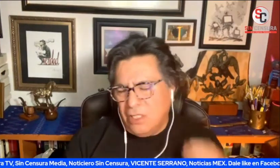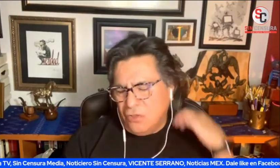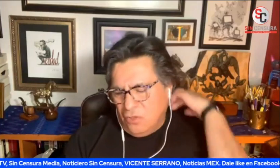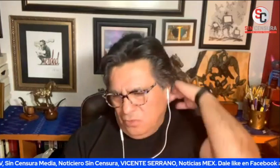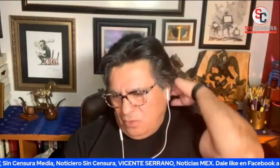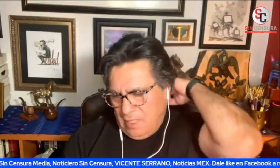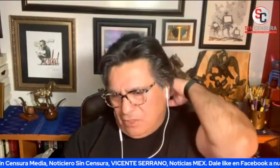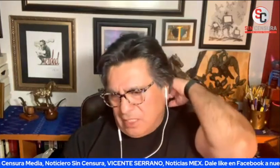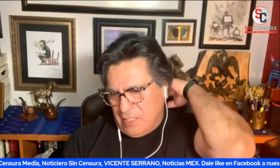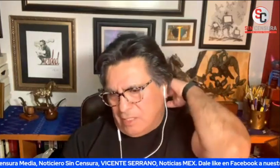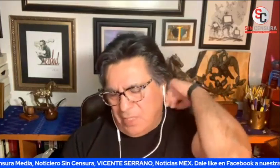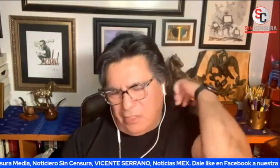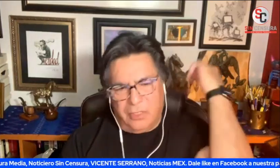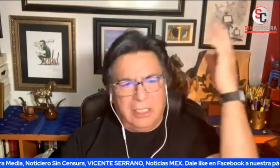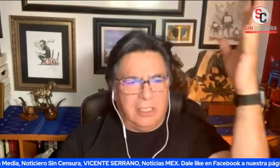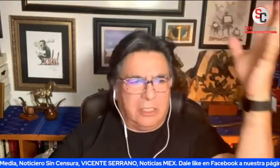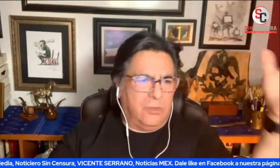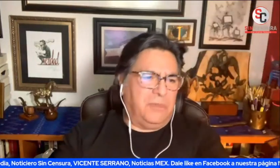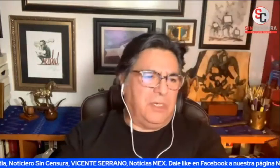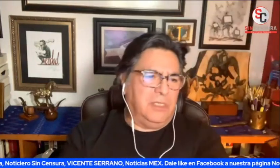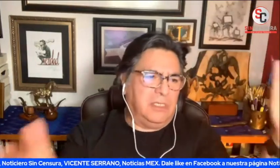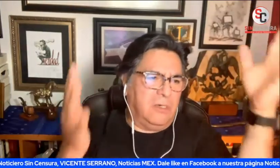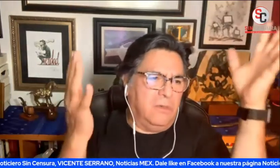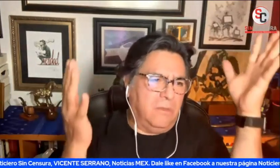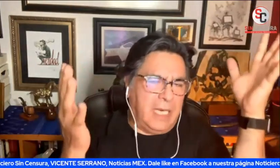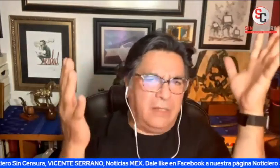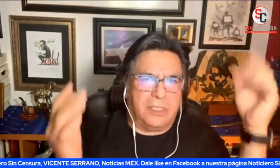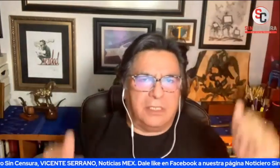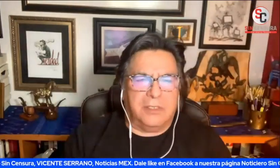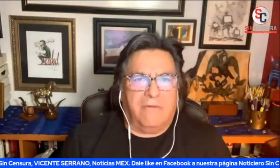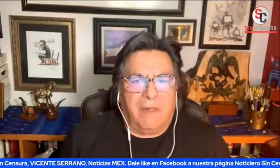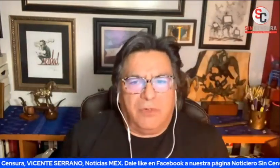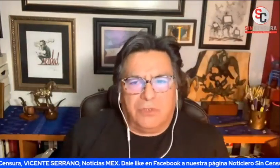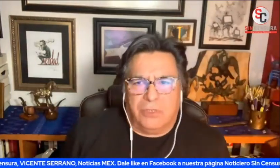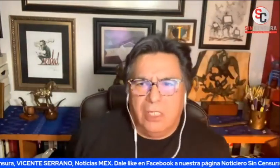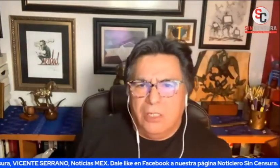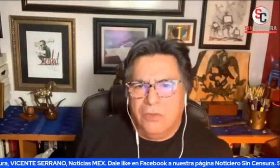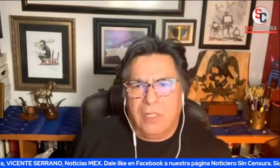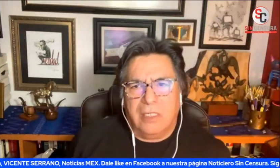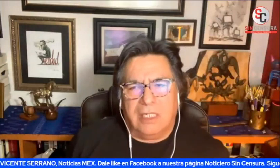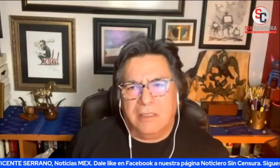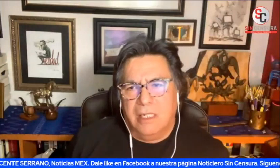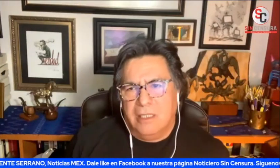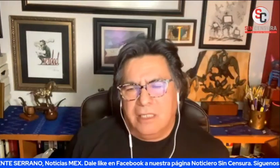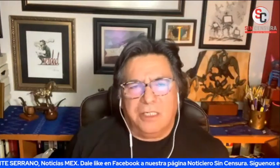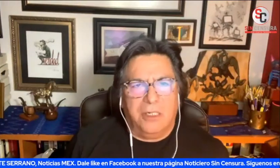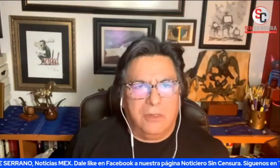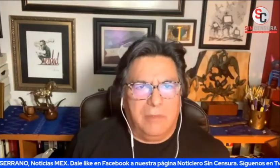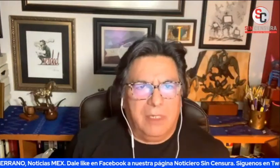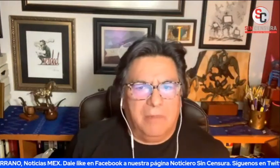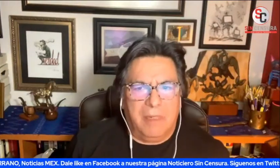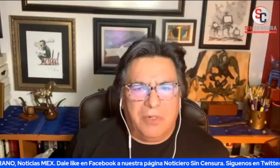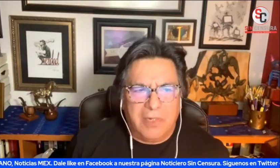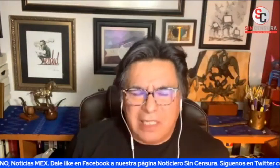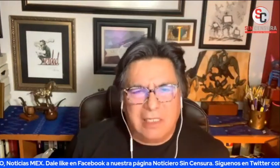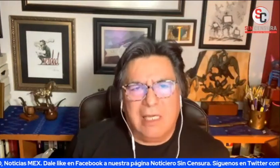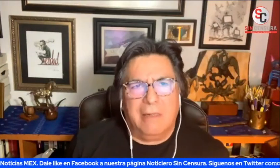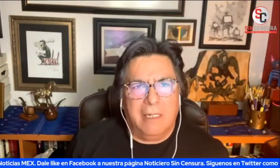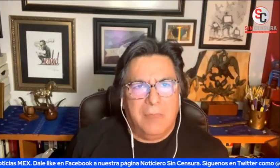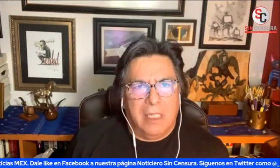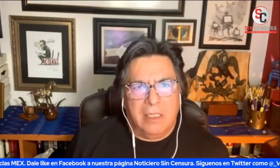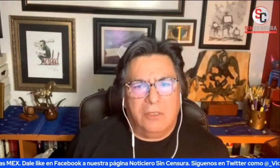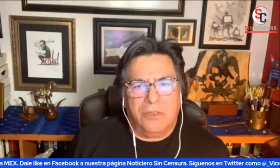por ellos. Todo el mundo habla de los grandes periodistas o los periodistas encumbrados que se hicieron famosos durante los sexenios del PRI y del PAN, pero